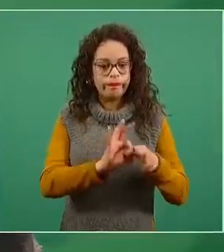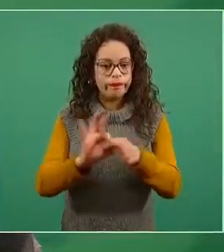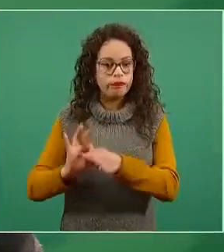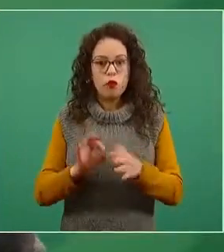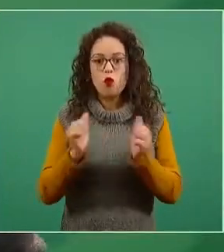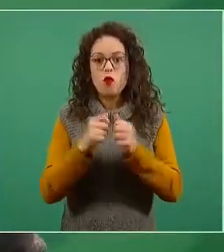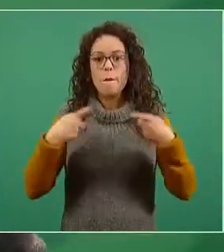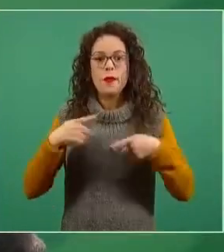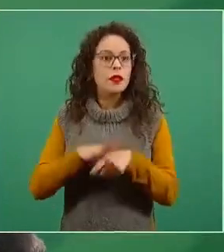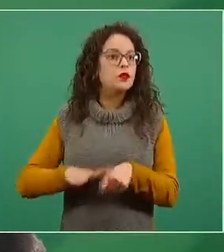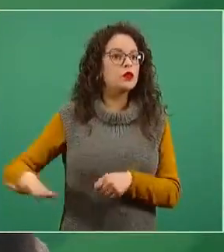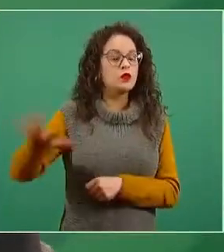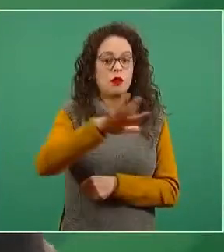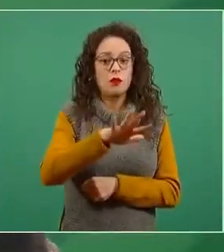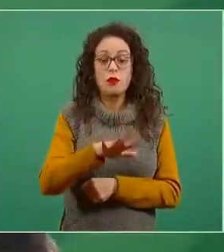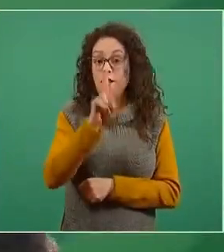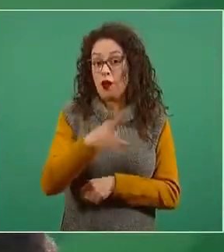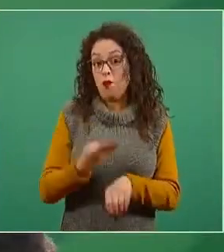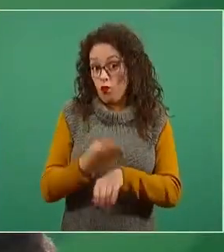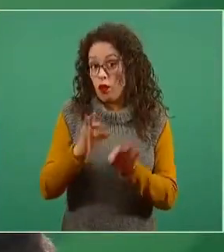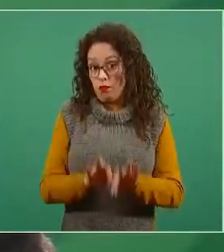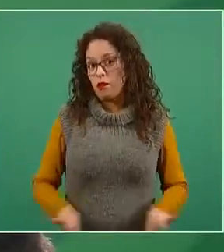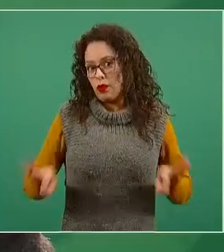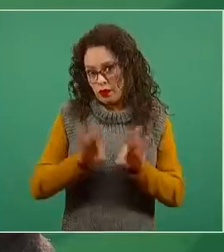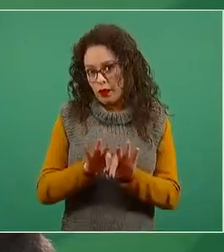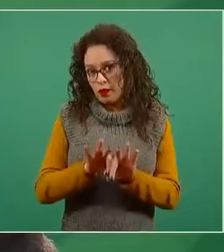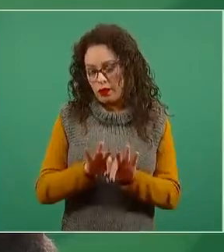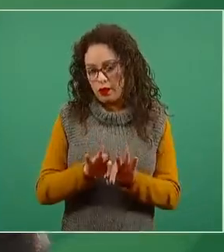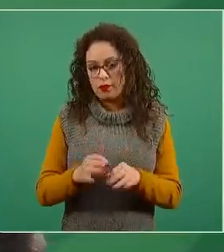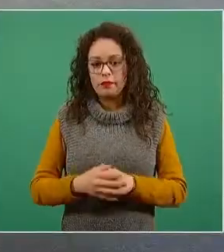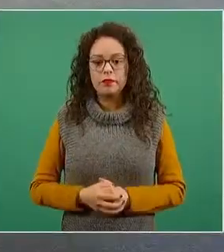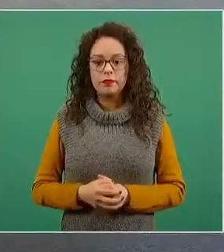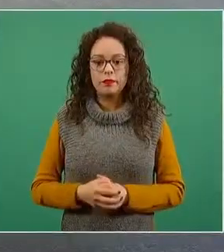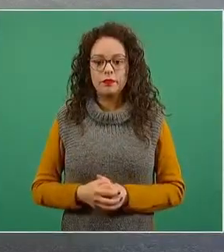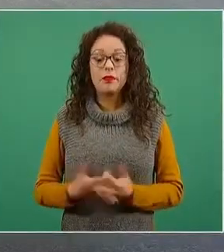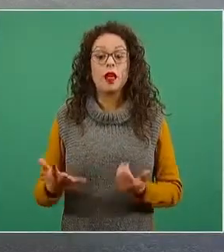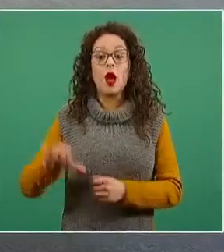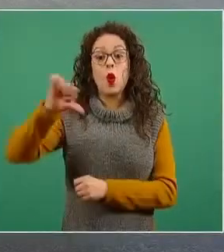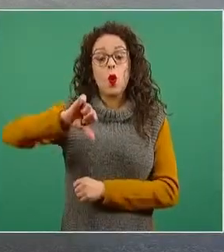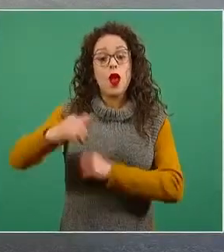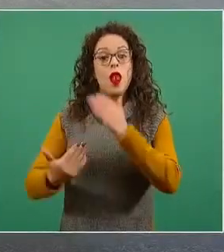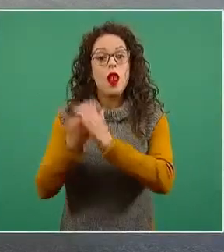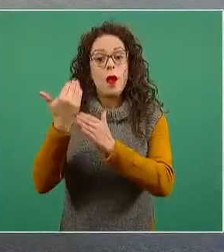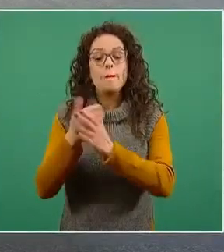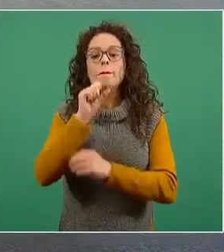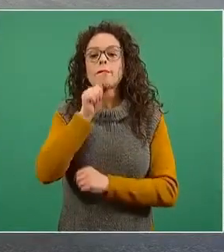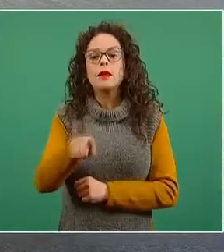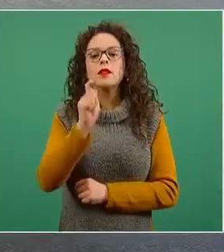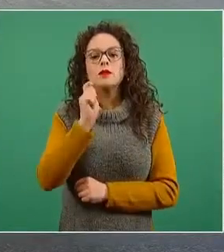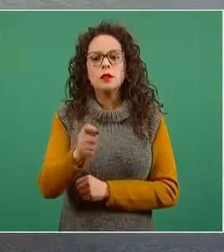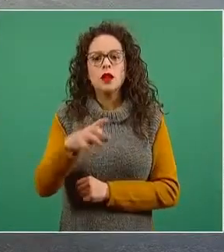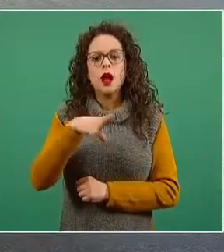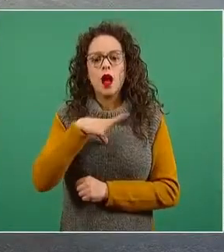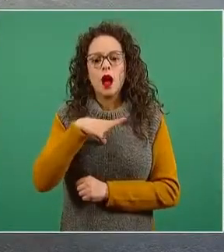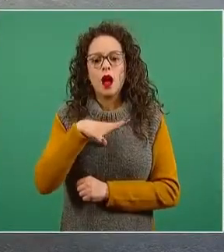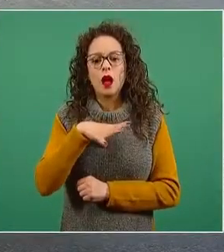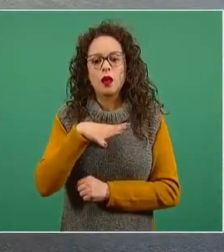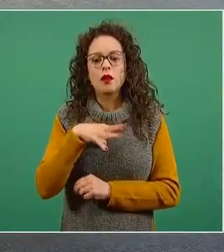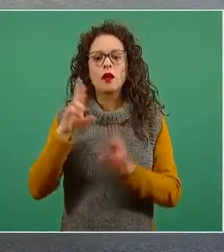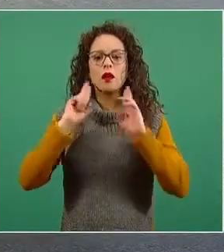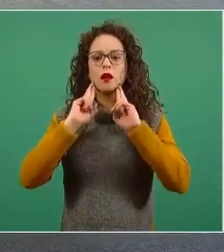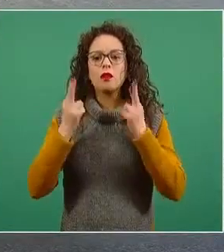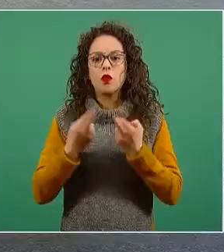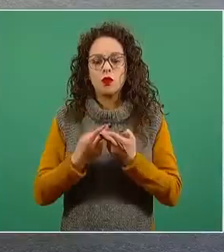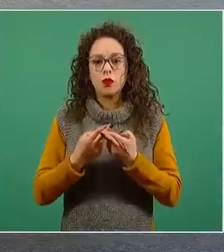importante. Por cierto, hoy por la mañana tuvimos también la sesión extraordinaria, la primera